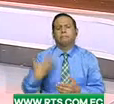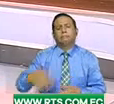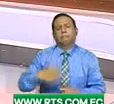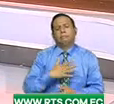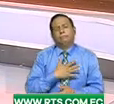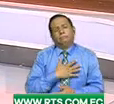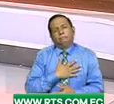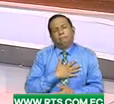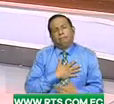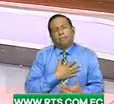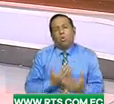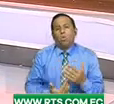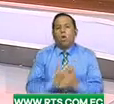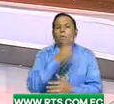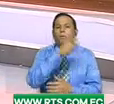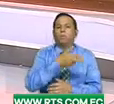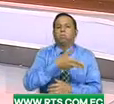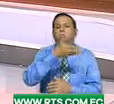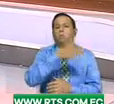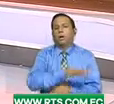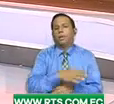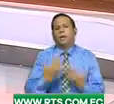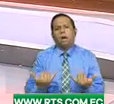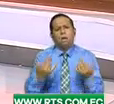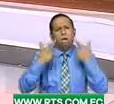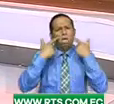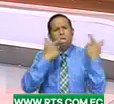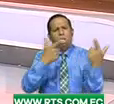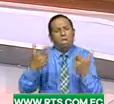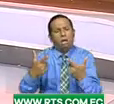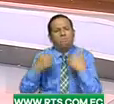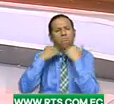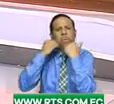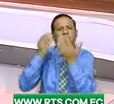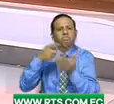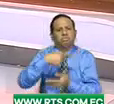mencionas, un nuevo sicariato en pleno estado de excepción. Muchísimas gracias por este reporte.